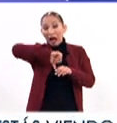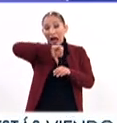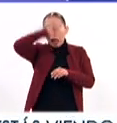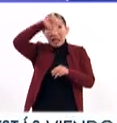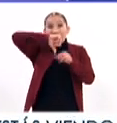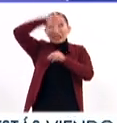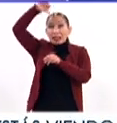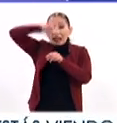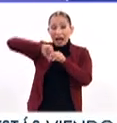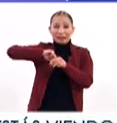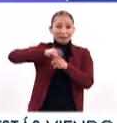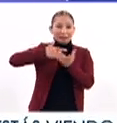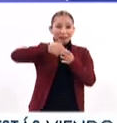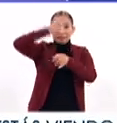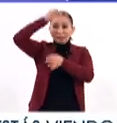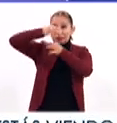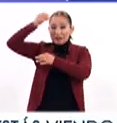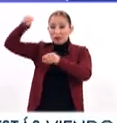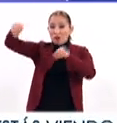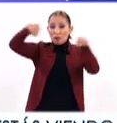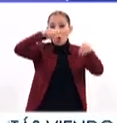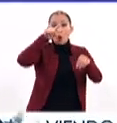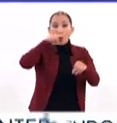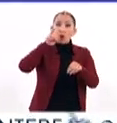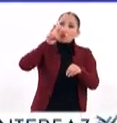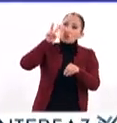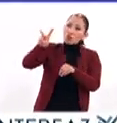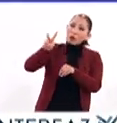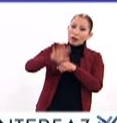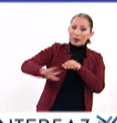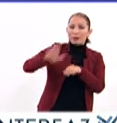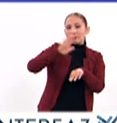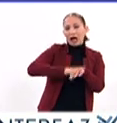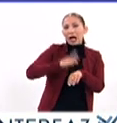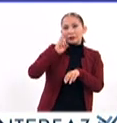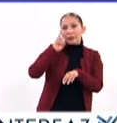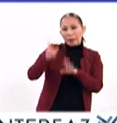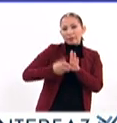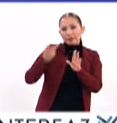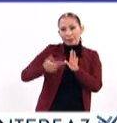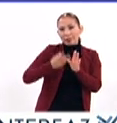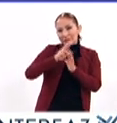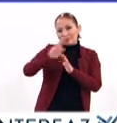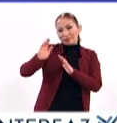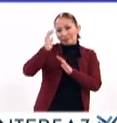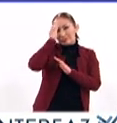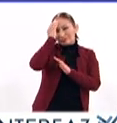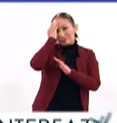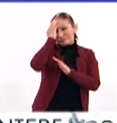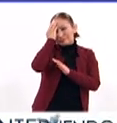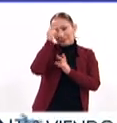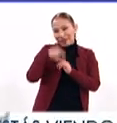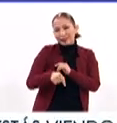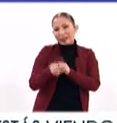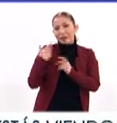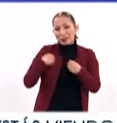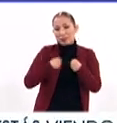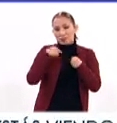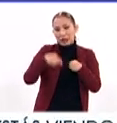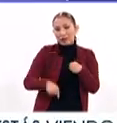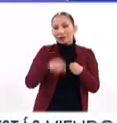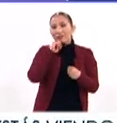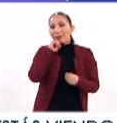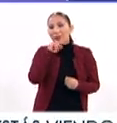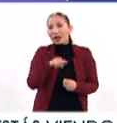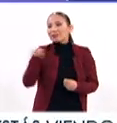ido colocando. Y es que uno de los paisajes, ingeniero, que más se aprecian y reconocemos, no solo quienes vivimos aquí